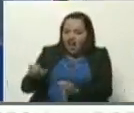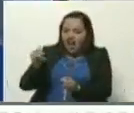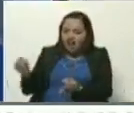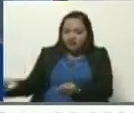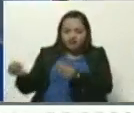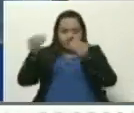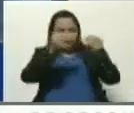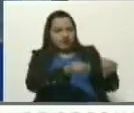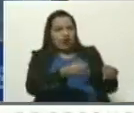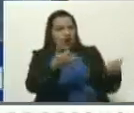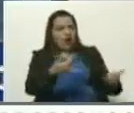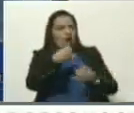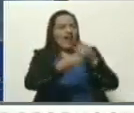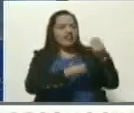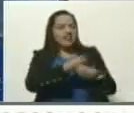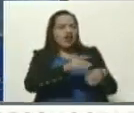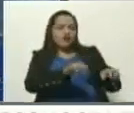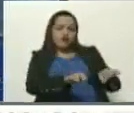la comunicación digital.